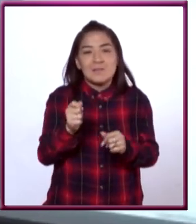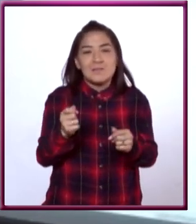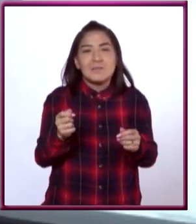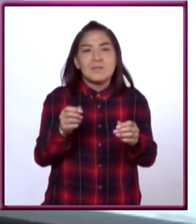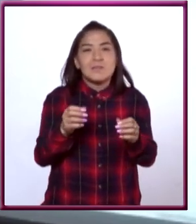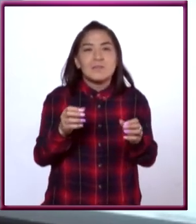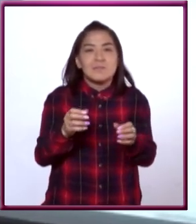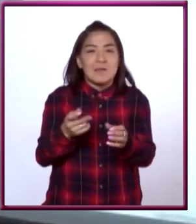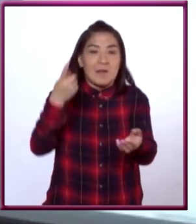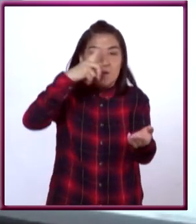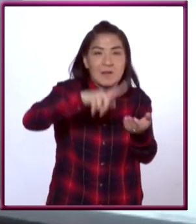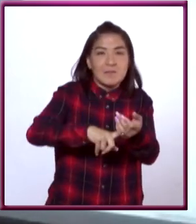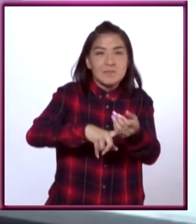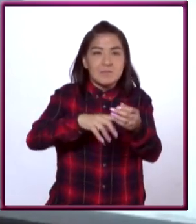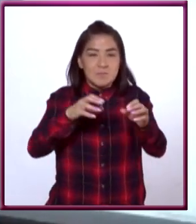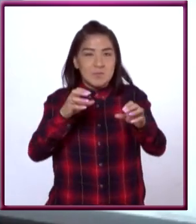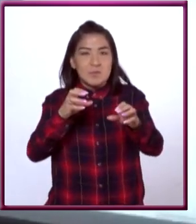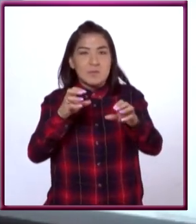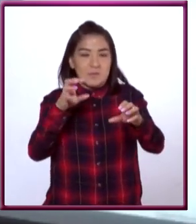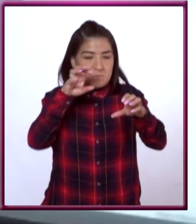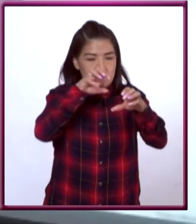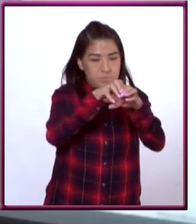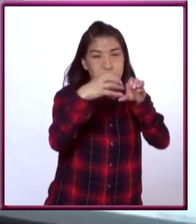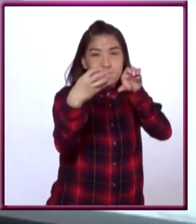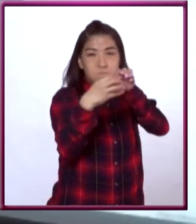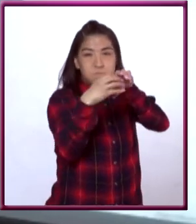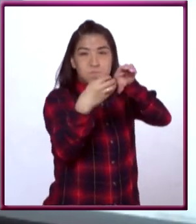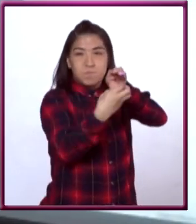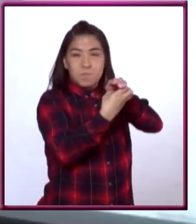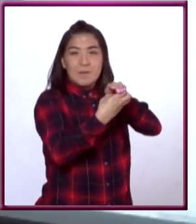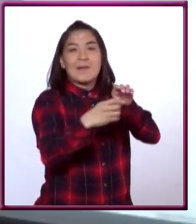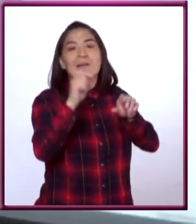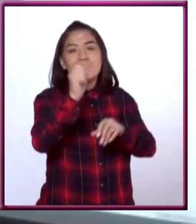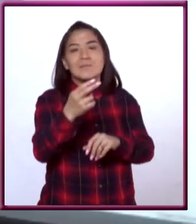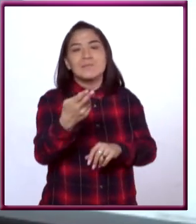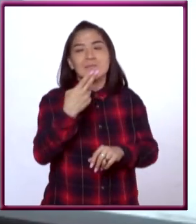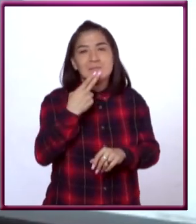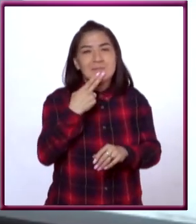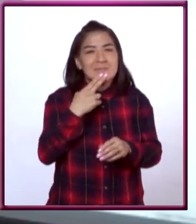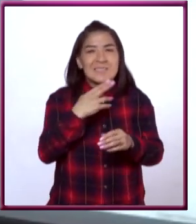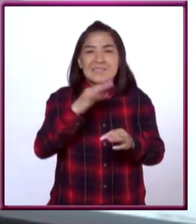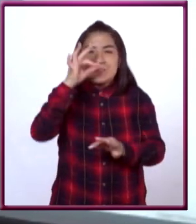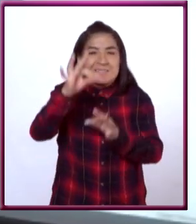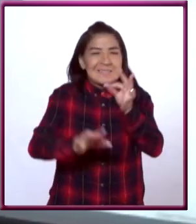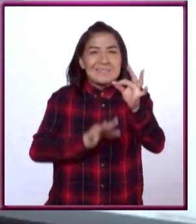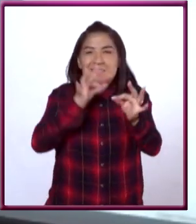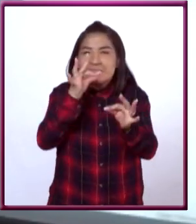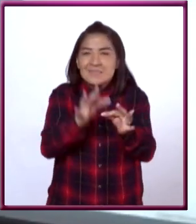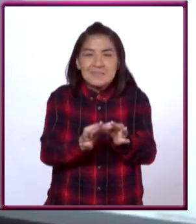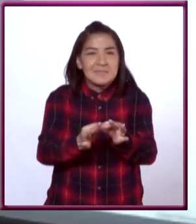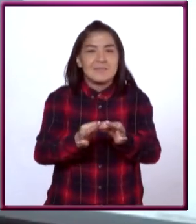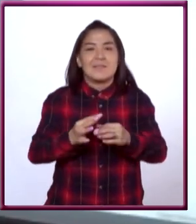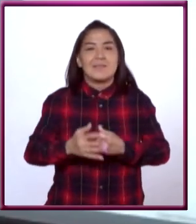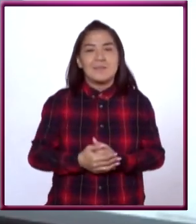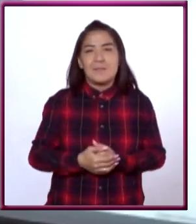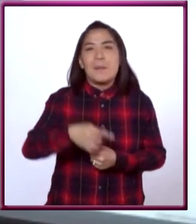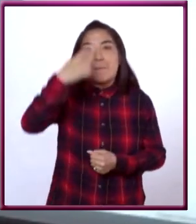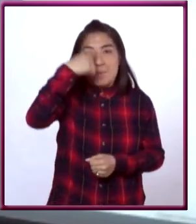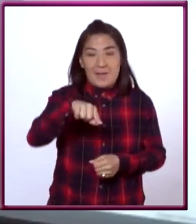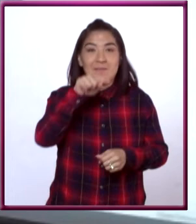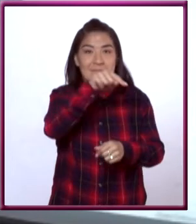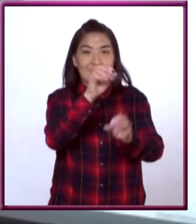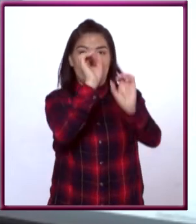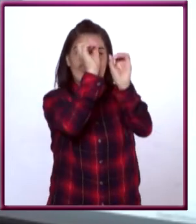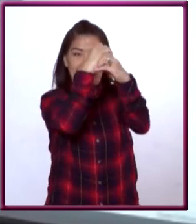que van a contener componentes ópticas que requieren de un posicionado muy específico para